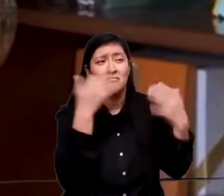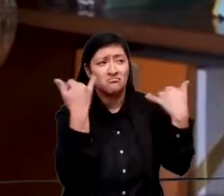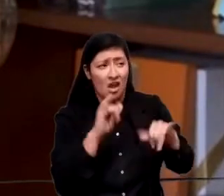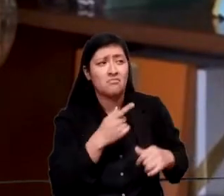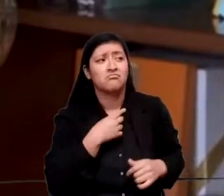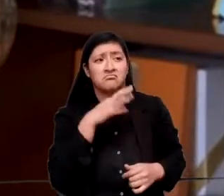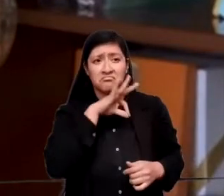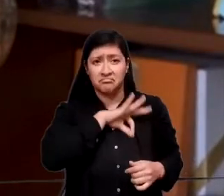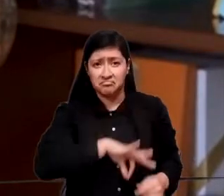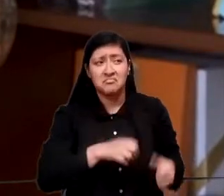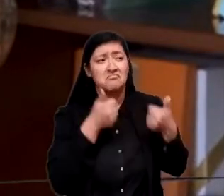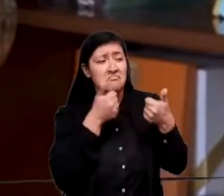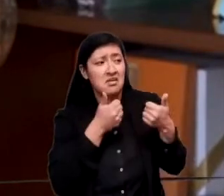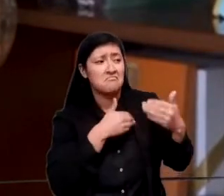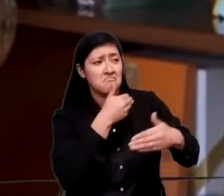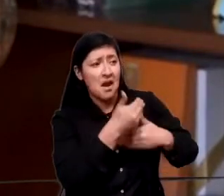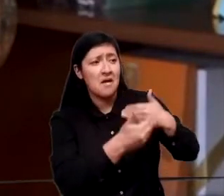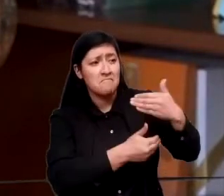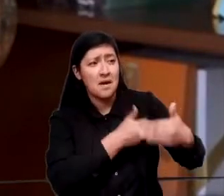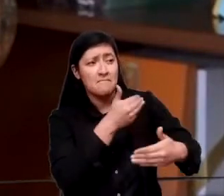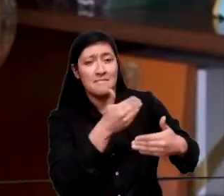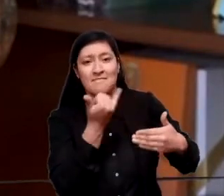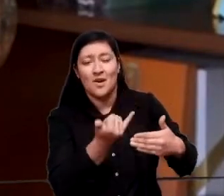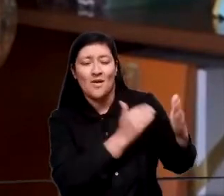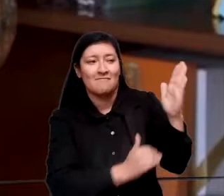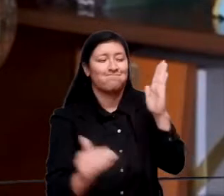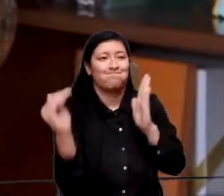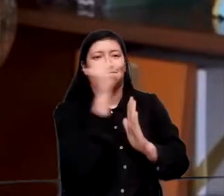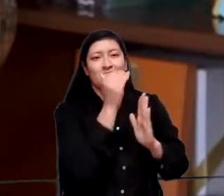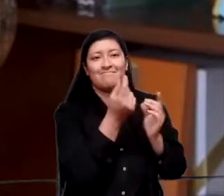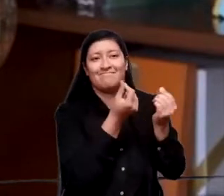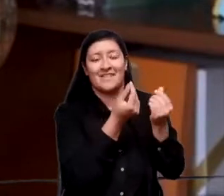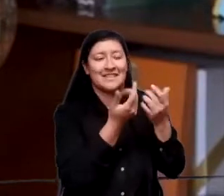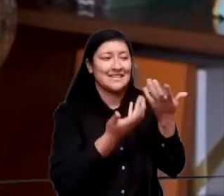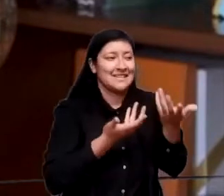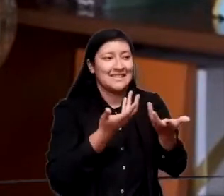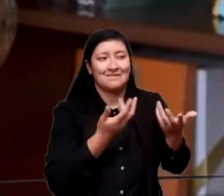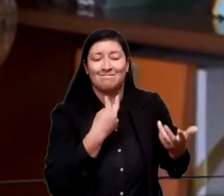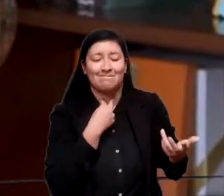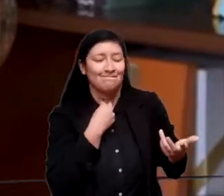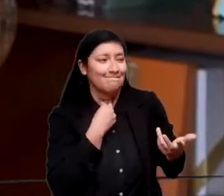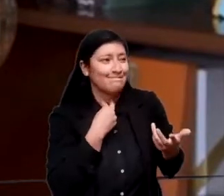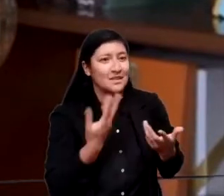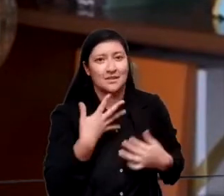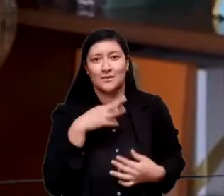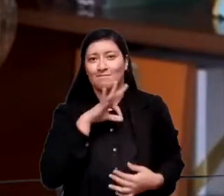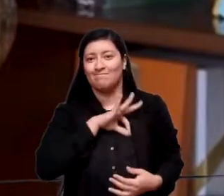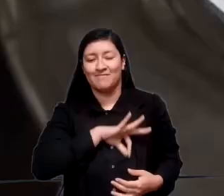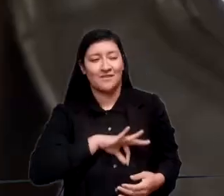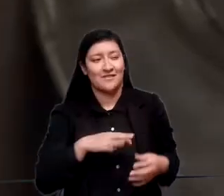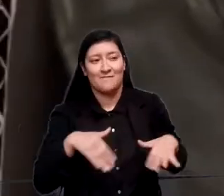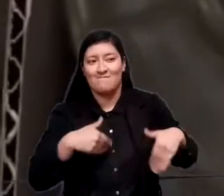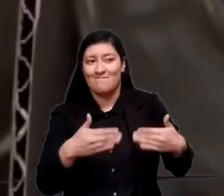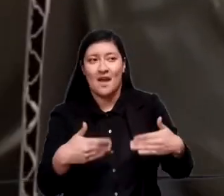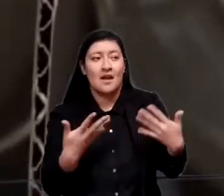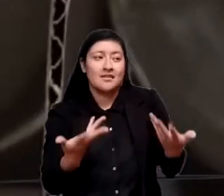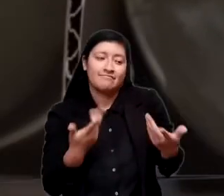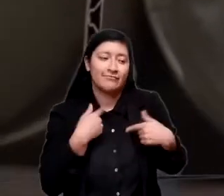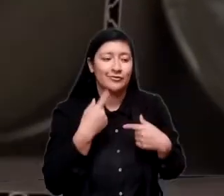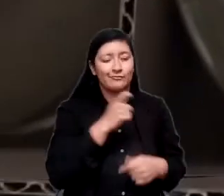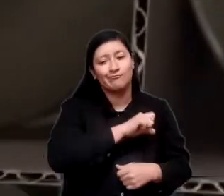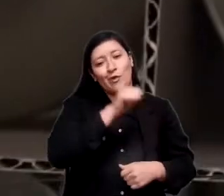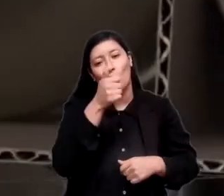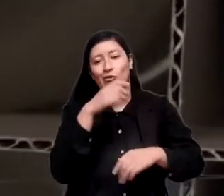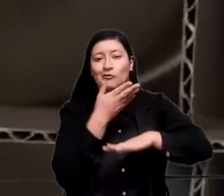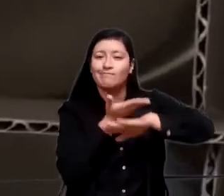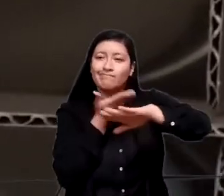cotización bastante favorable para el departamento, incrementó el precio. Y eso hizo que tuviéramos que tomar la decisión de adquirirlo